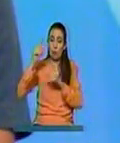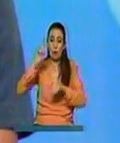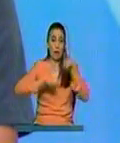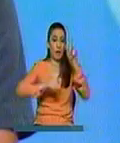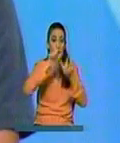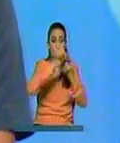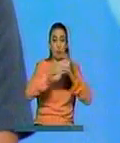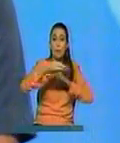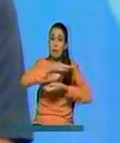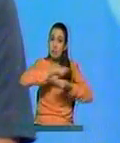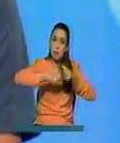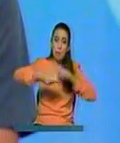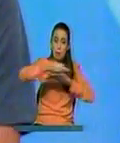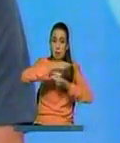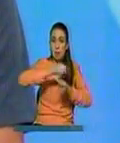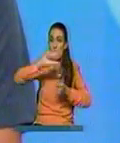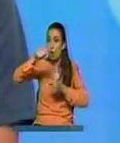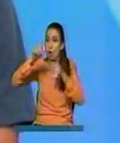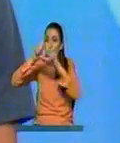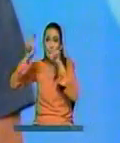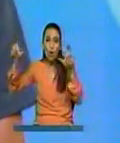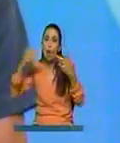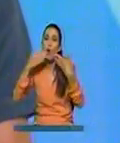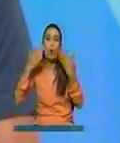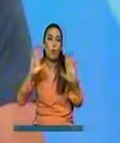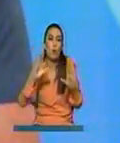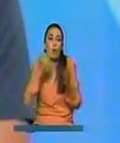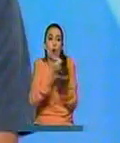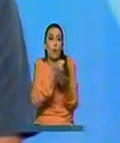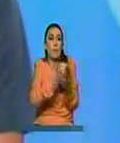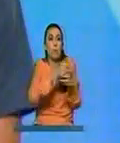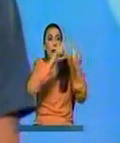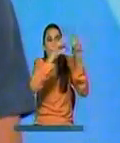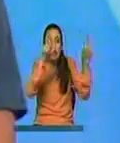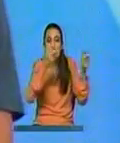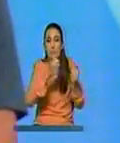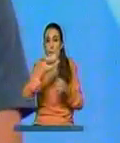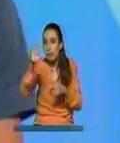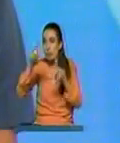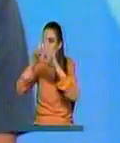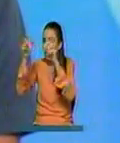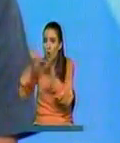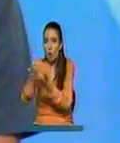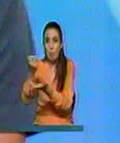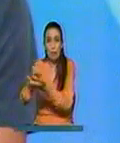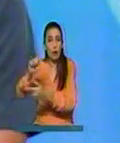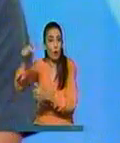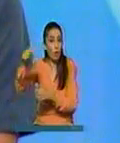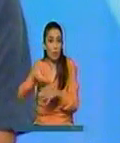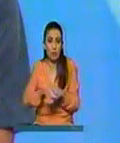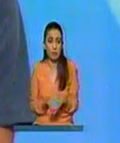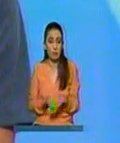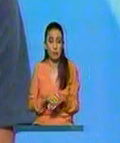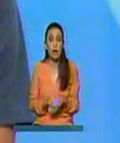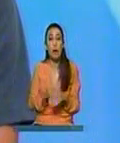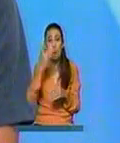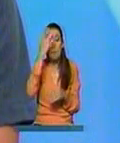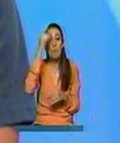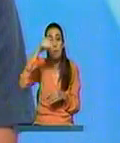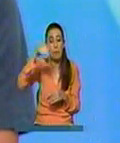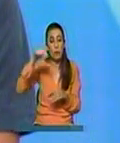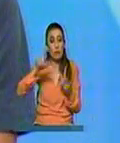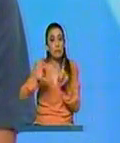gente invertiría feliz en comprar acciones de Sabay o comprar acciones de Santana o comprar acciones de otros grupos o otras empresas. Ajá. Porque aquí es tan enana